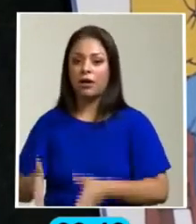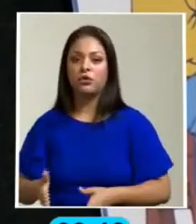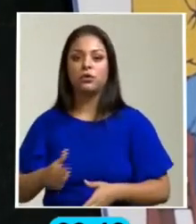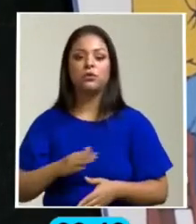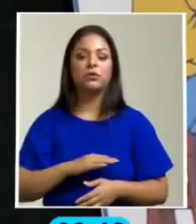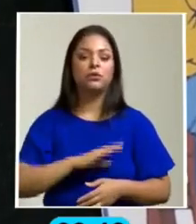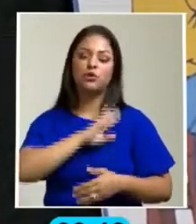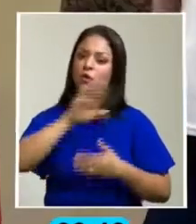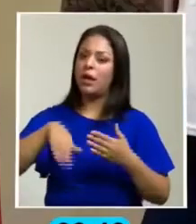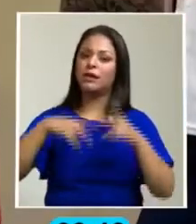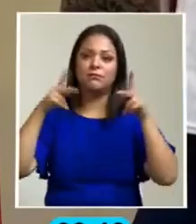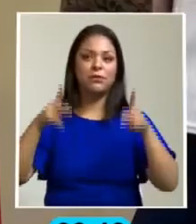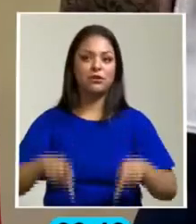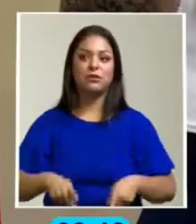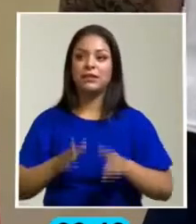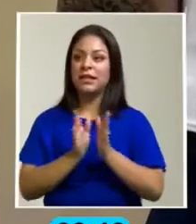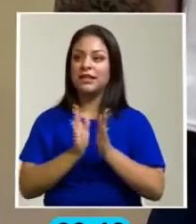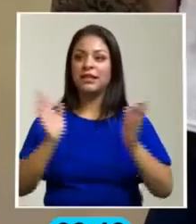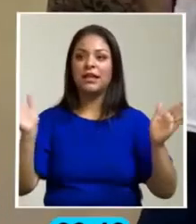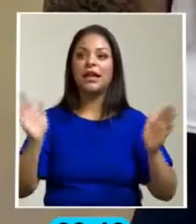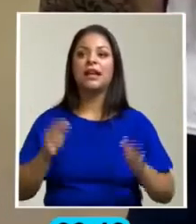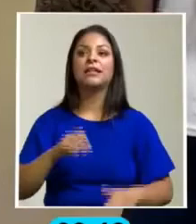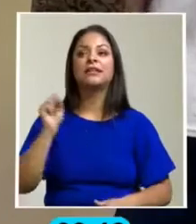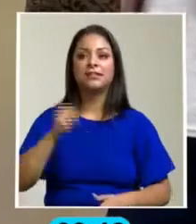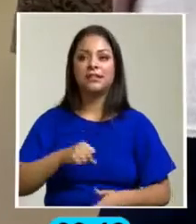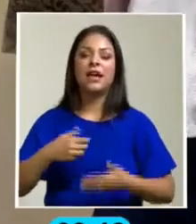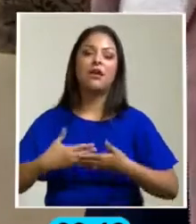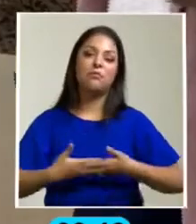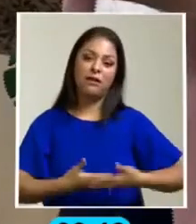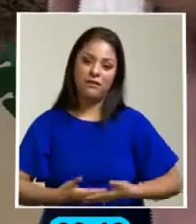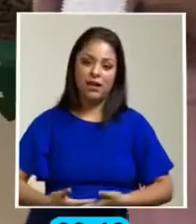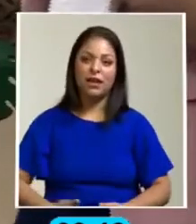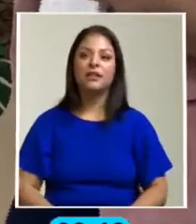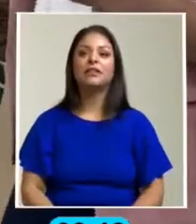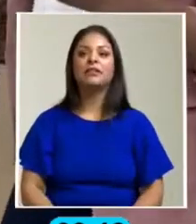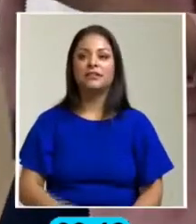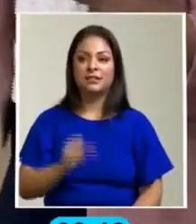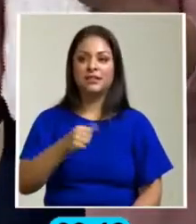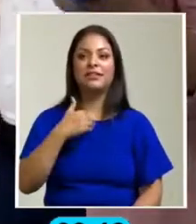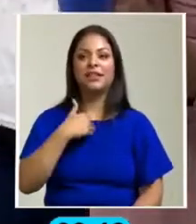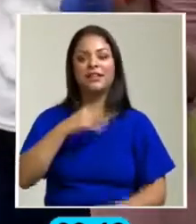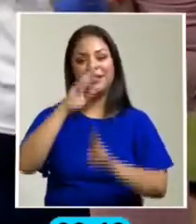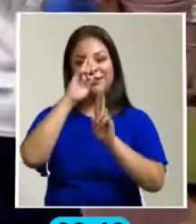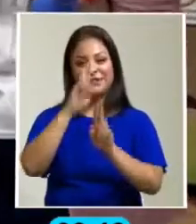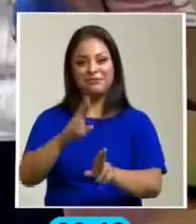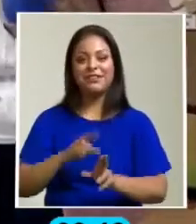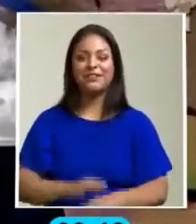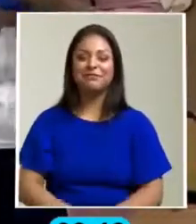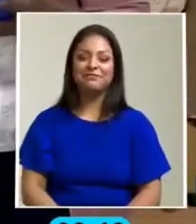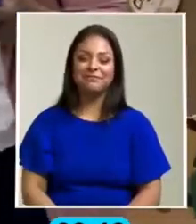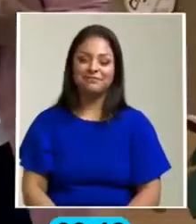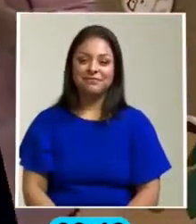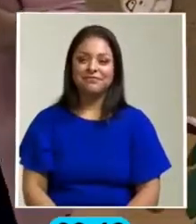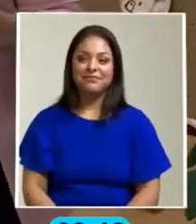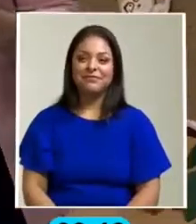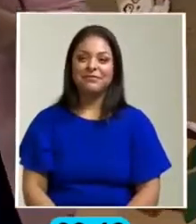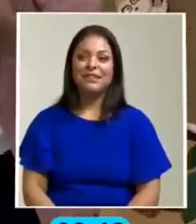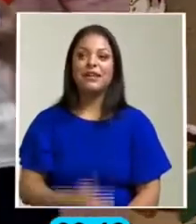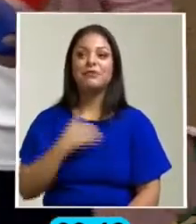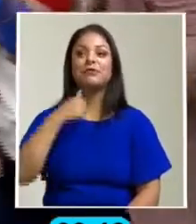en general, ¿verdad? Sí. Todas las personas a independientemente los bebés. Merecen respeto, excelente. Sí. Aquí tenemos otro valor muy importante,